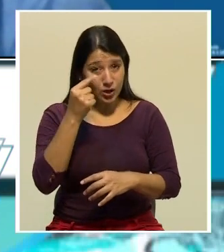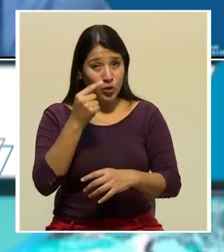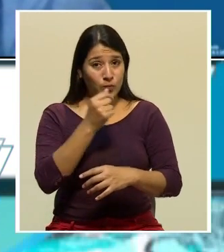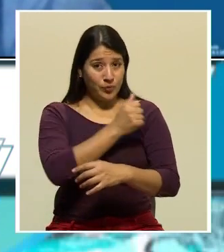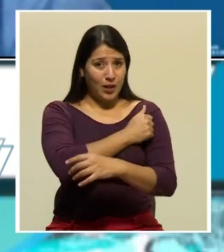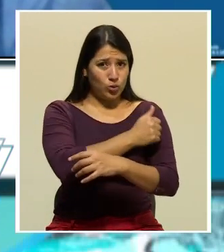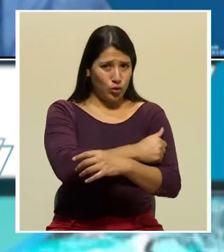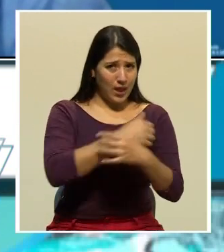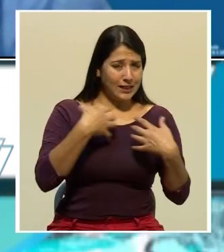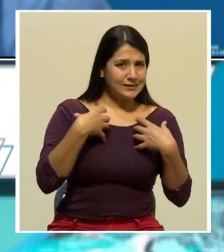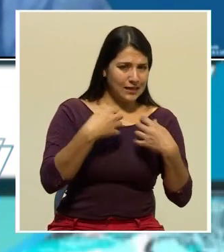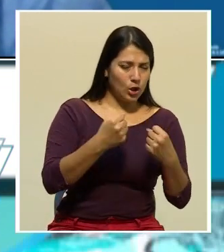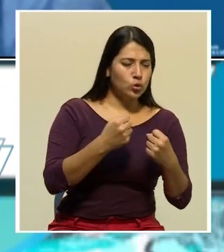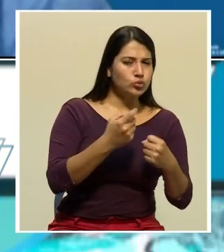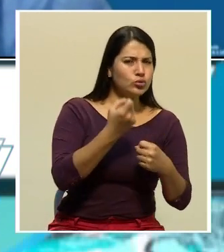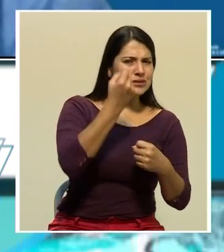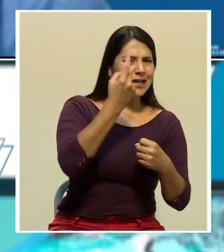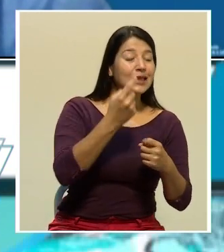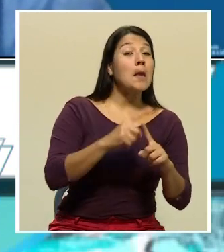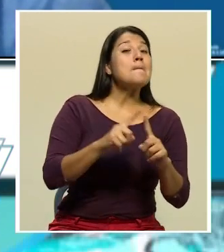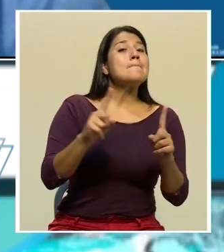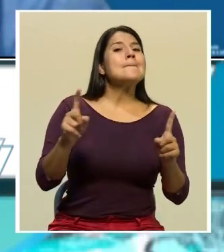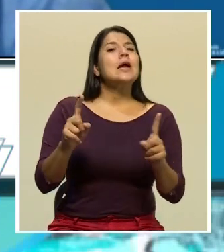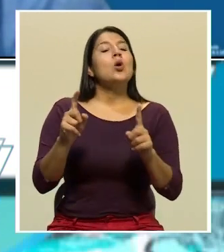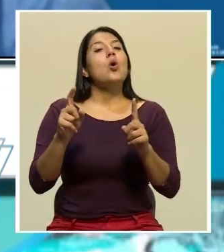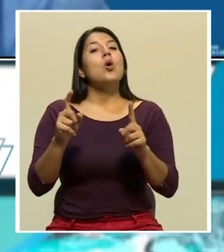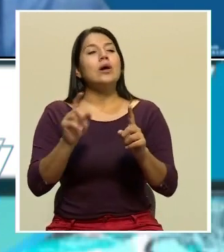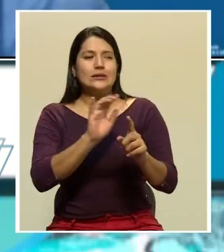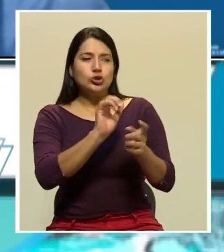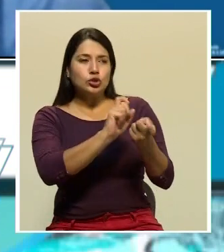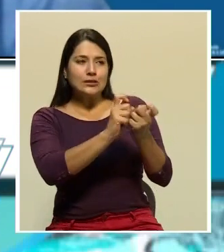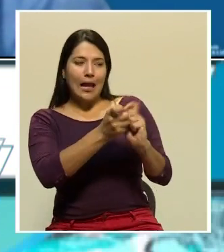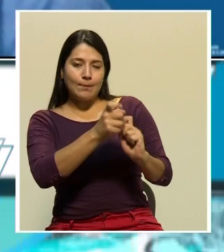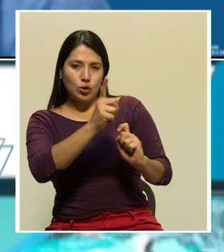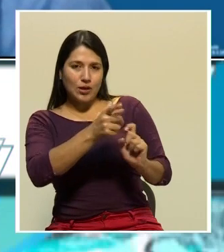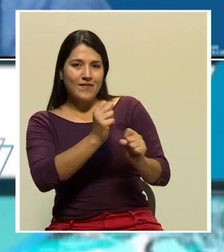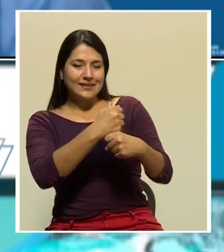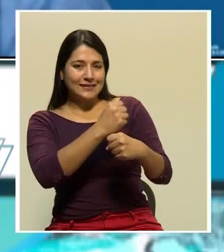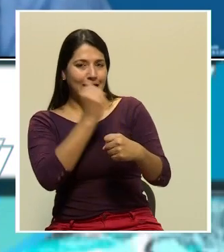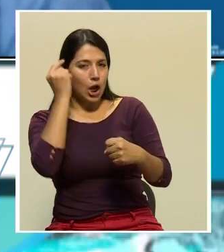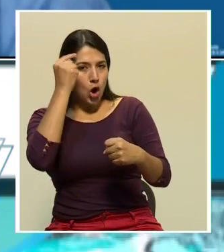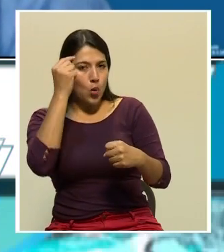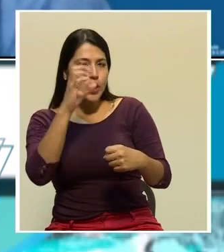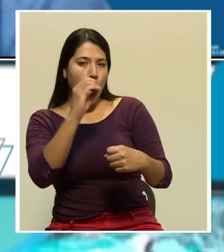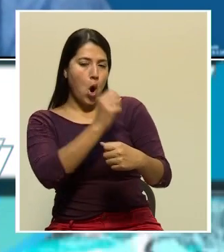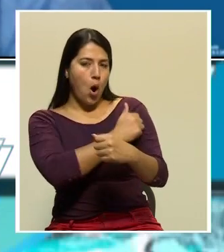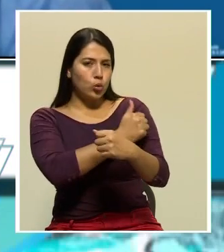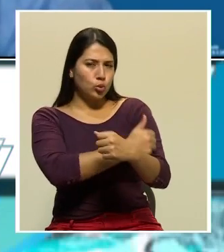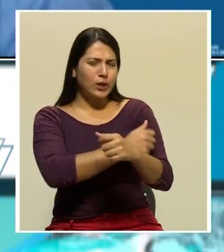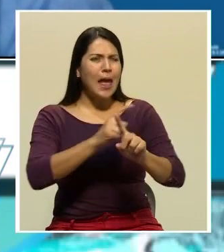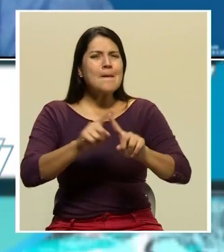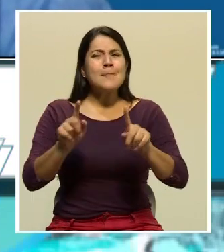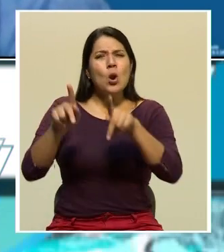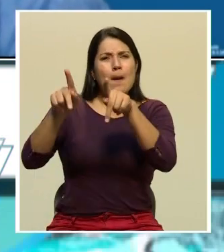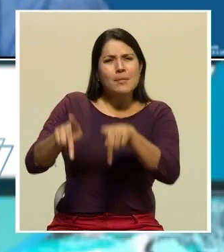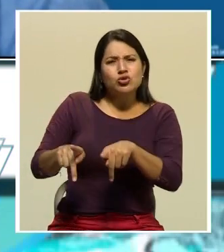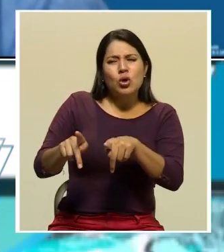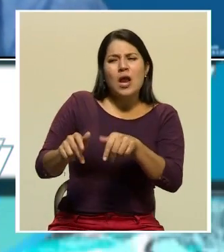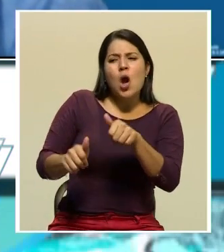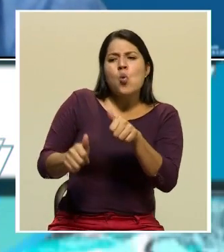nivel de la gente, ¿qué debe cambiar en esta nueva etapa? ¿Debe hacer cambios? ¿Debe adaptarse de alguna